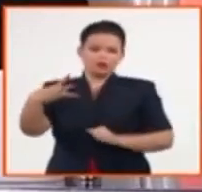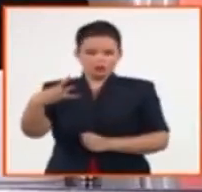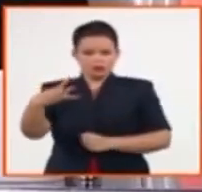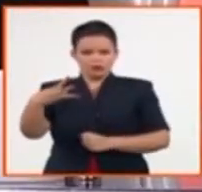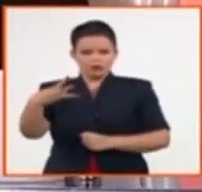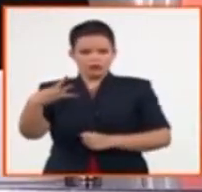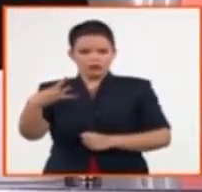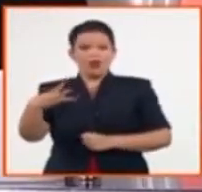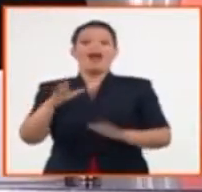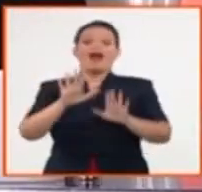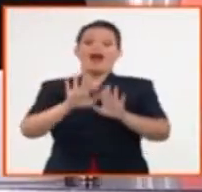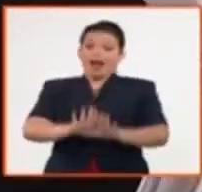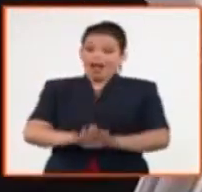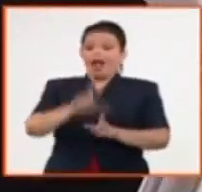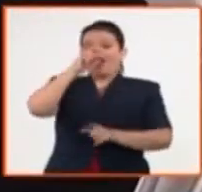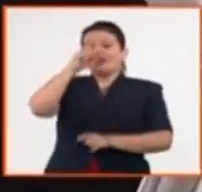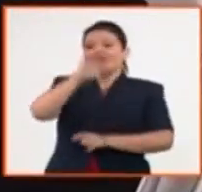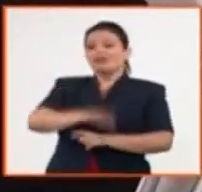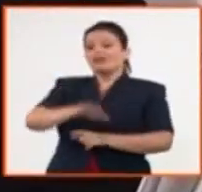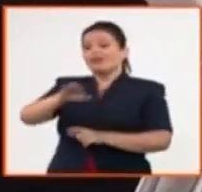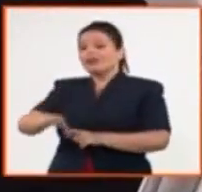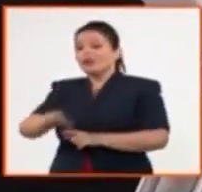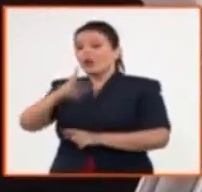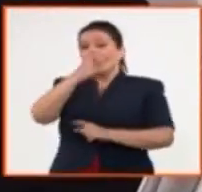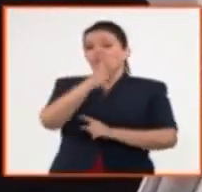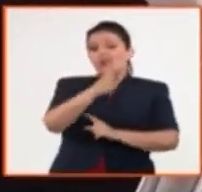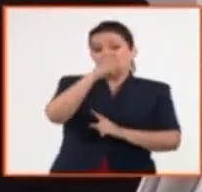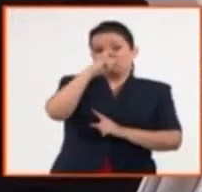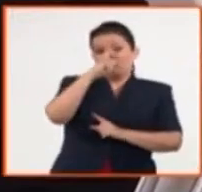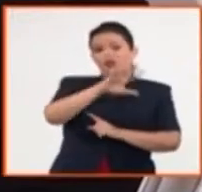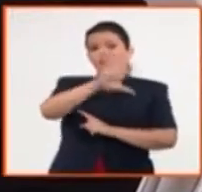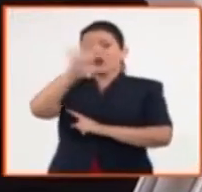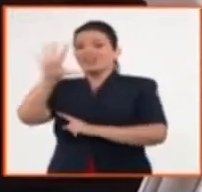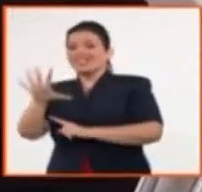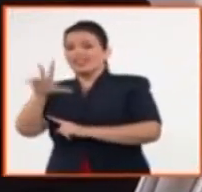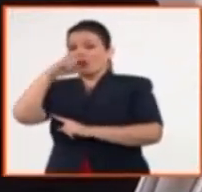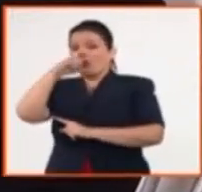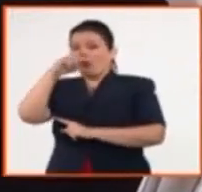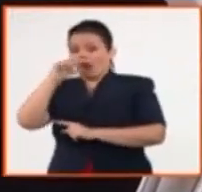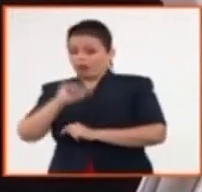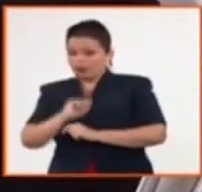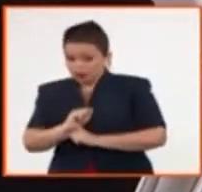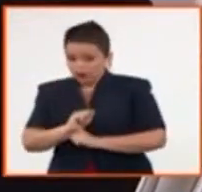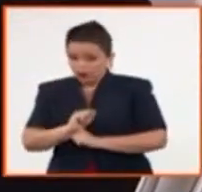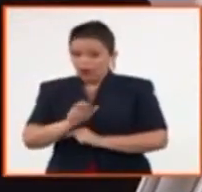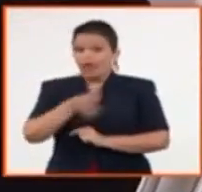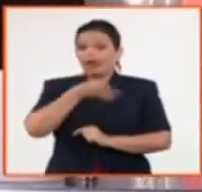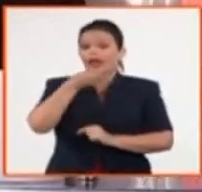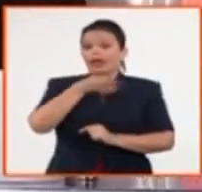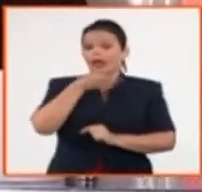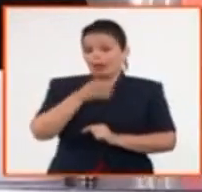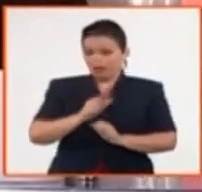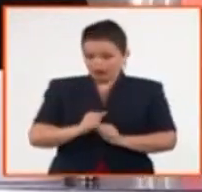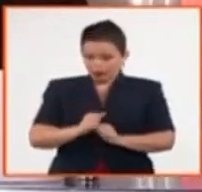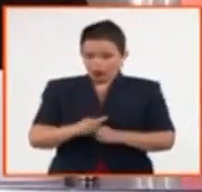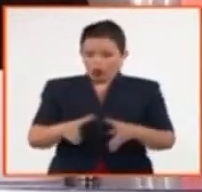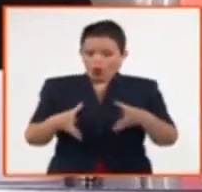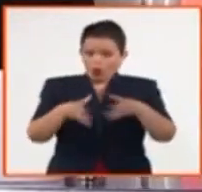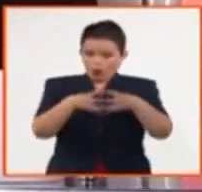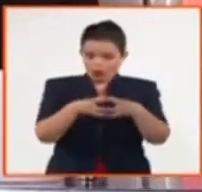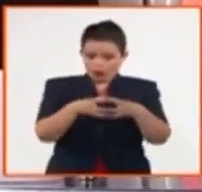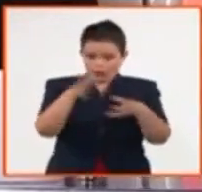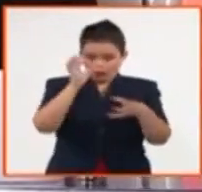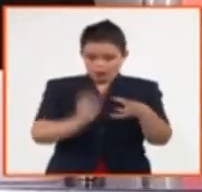otra preocupación. Son los más difíciles, ¿no? Porque no están en instituciones todavía escolares. Efectivamente. Estos niños que están en el programa educativo,